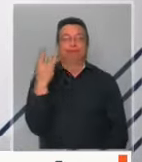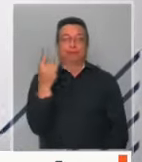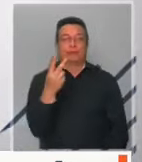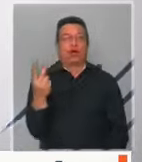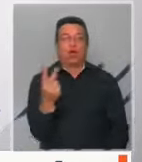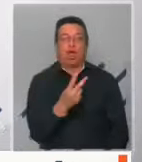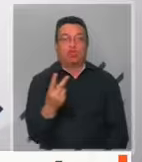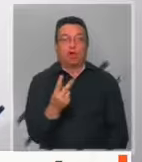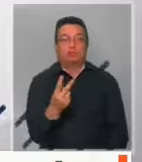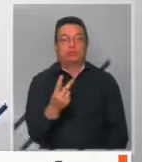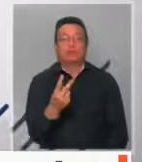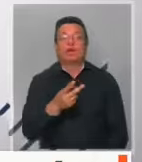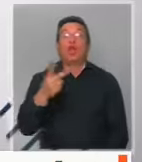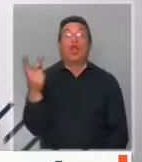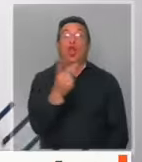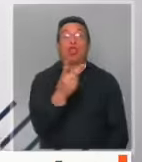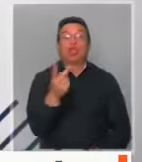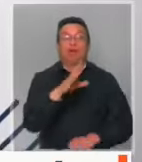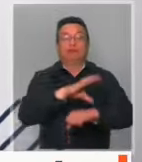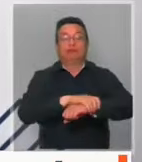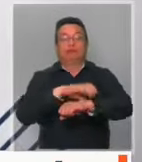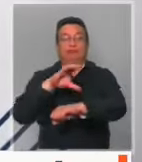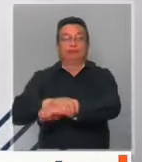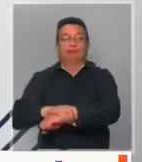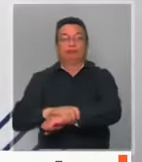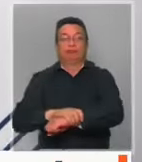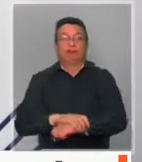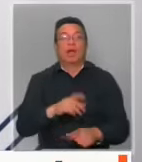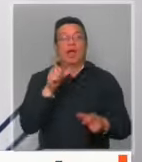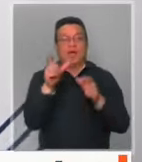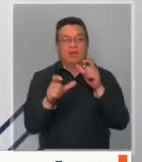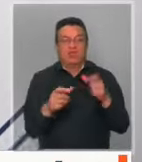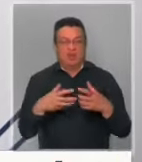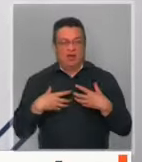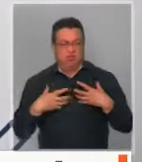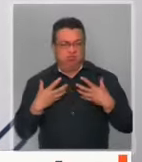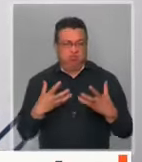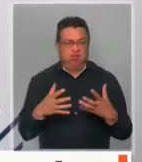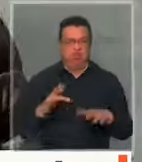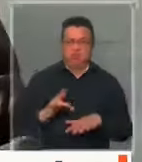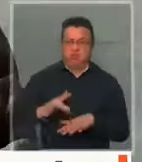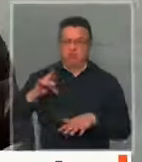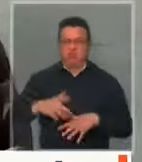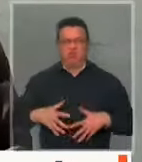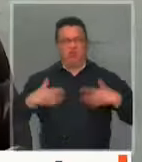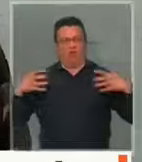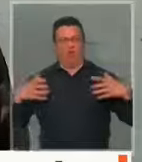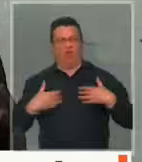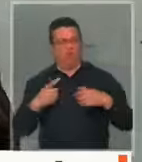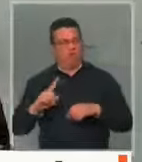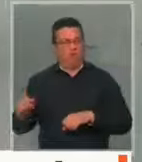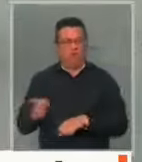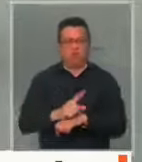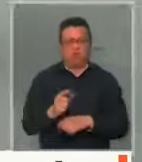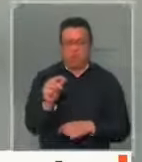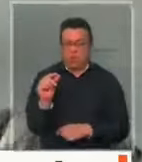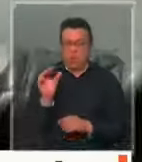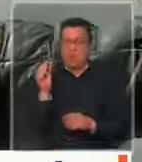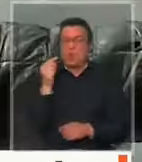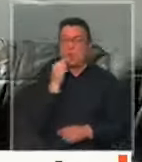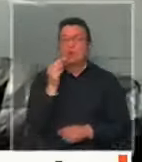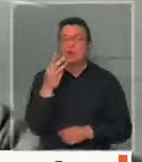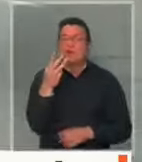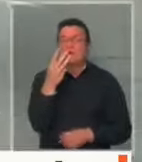ebriedad. Ambos se fueron detenidos. La gente está muy agresiva, reacciona mal ante cosas mínimas. El pasaje